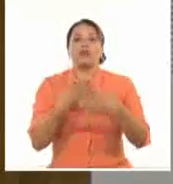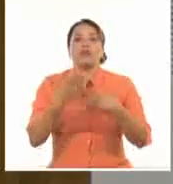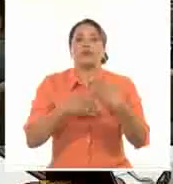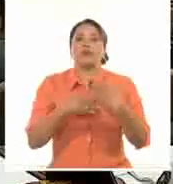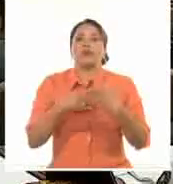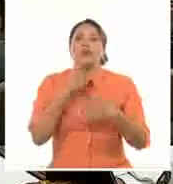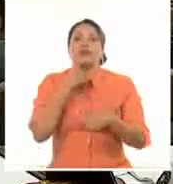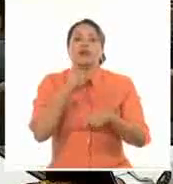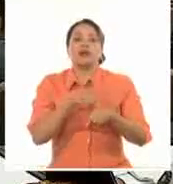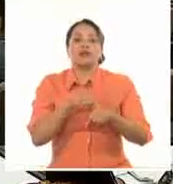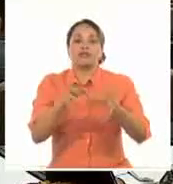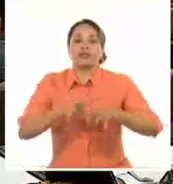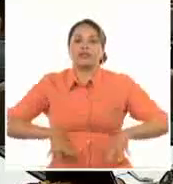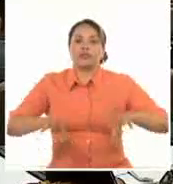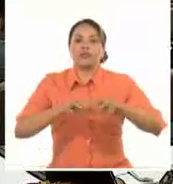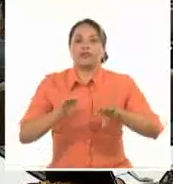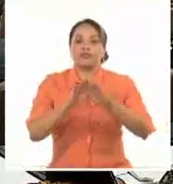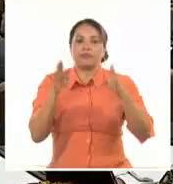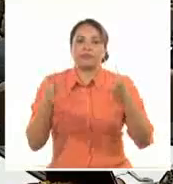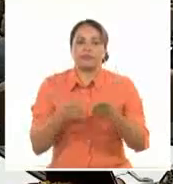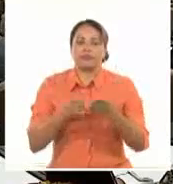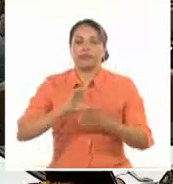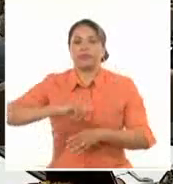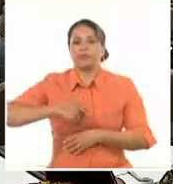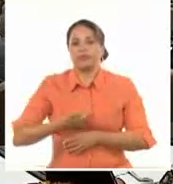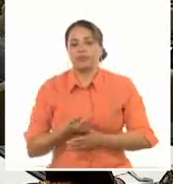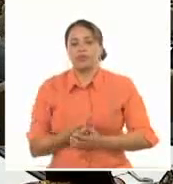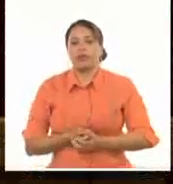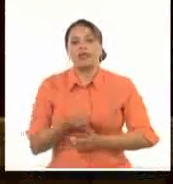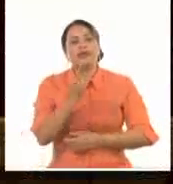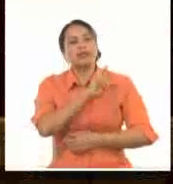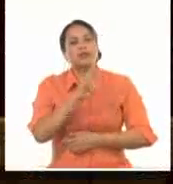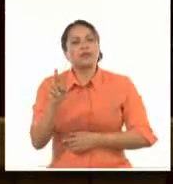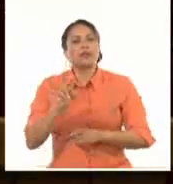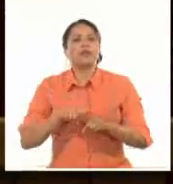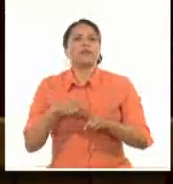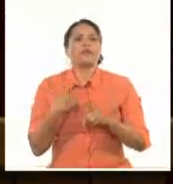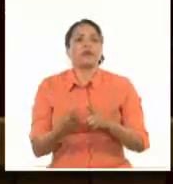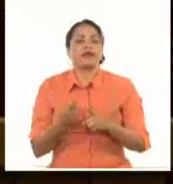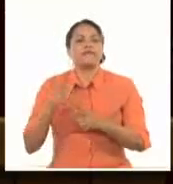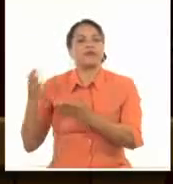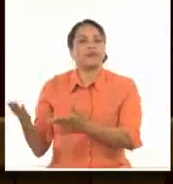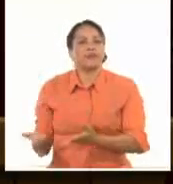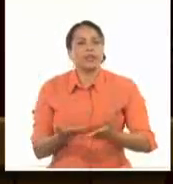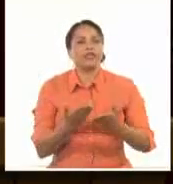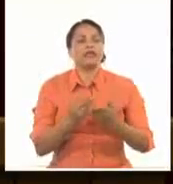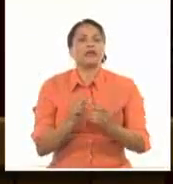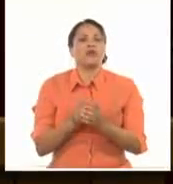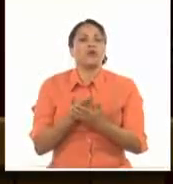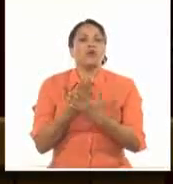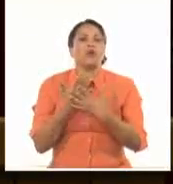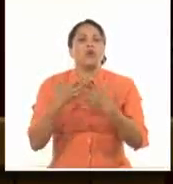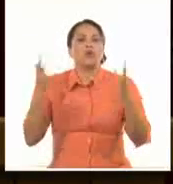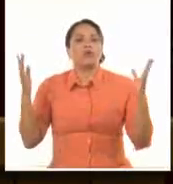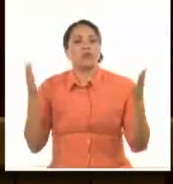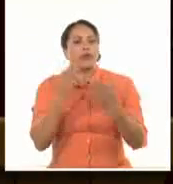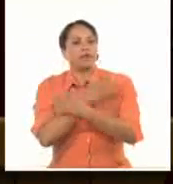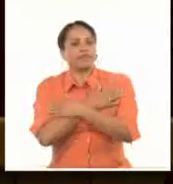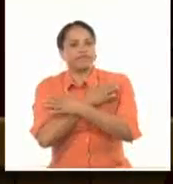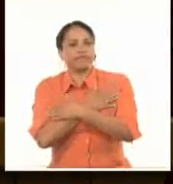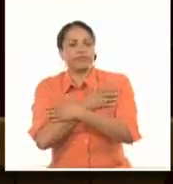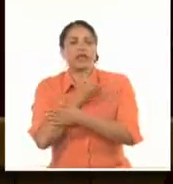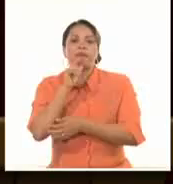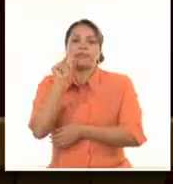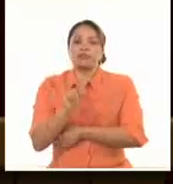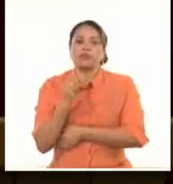la globalización cultural. Son revolucionarios porque le dan la bienvenida con los brazos abiertos a los que respetan y